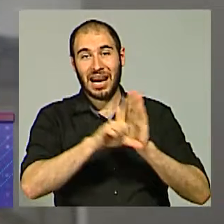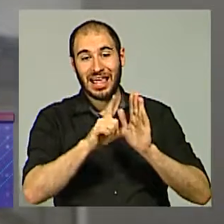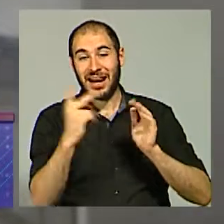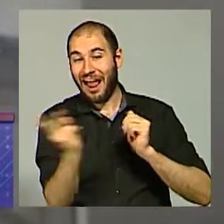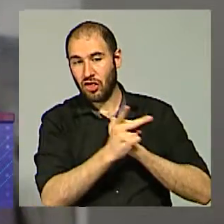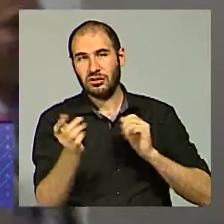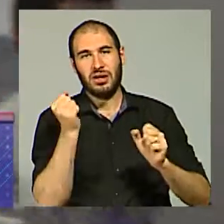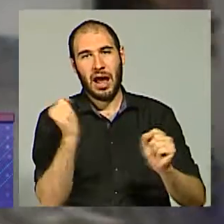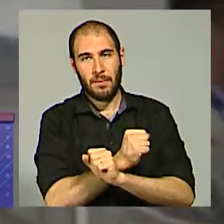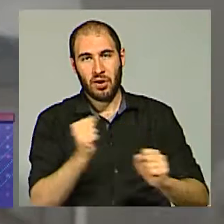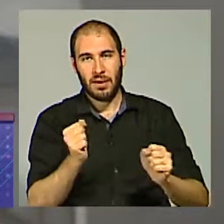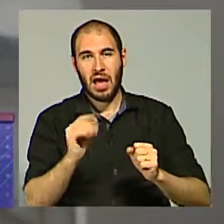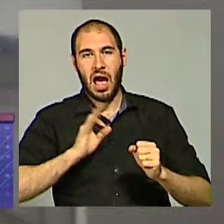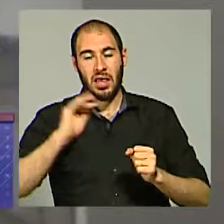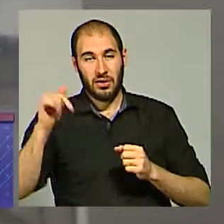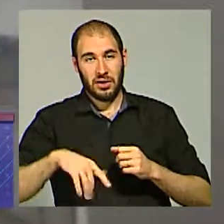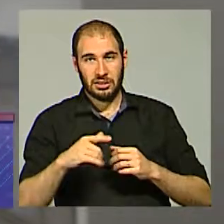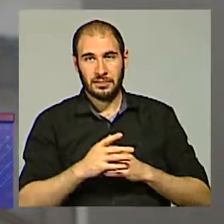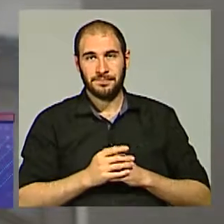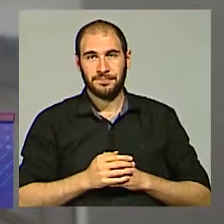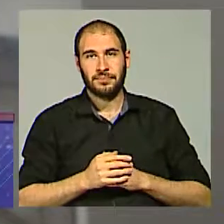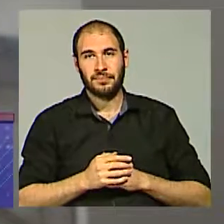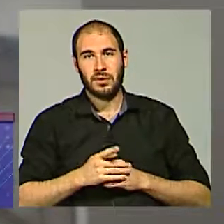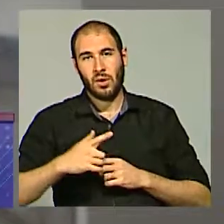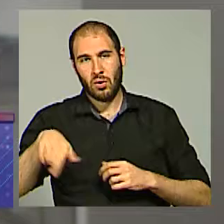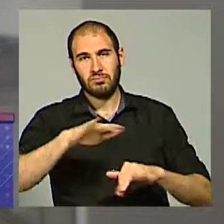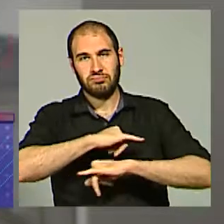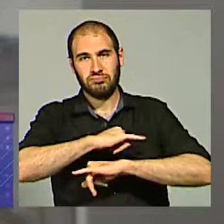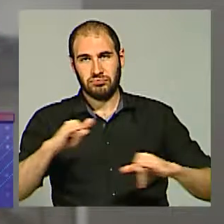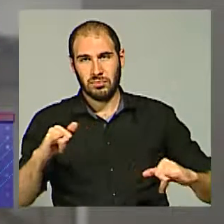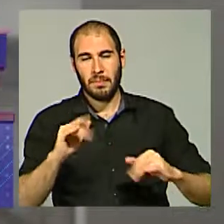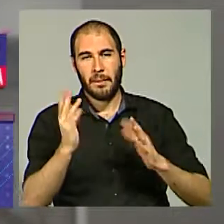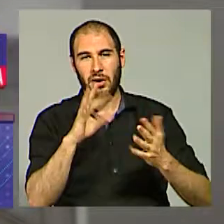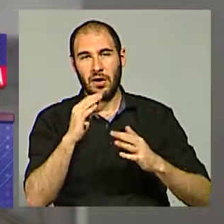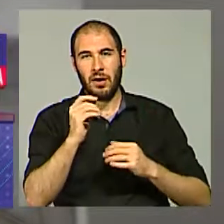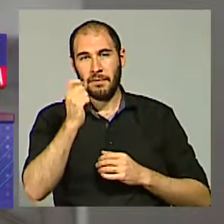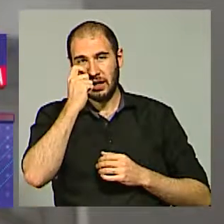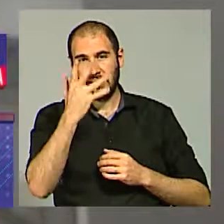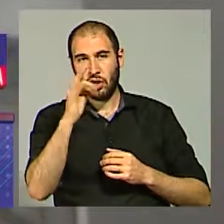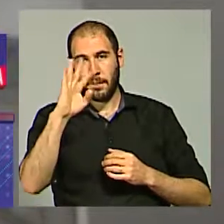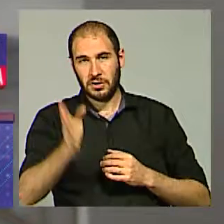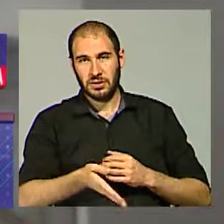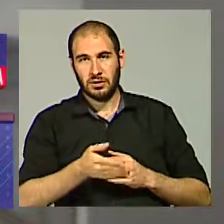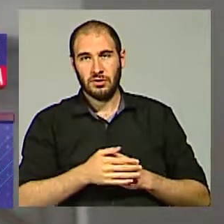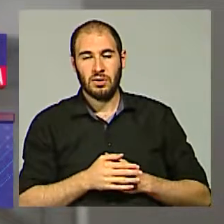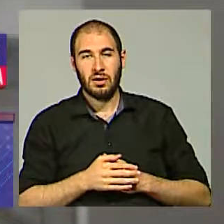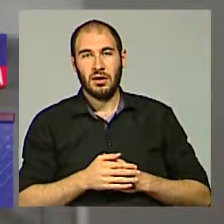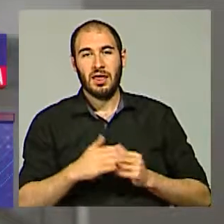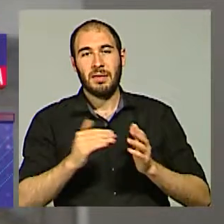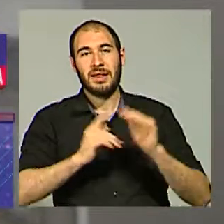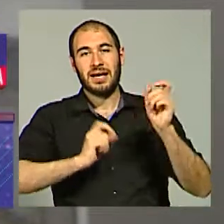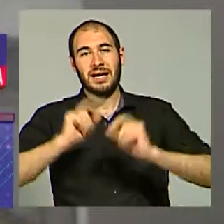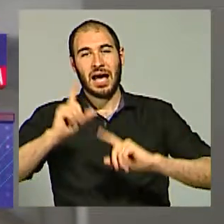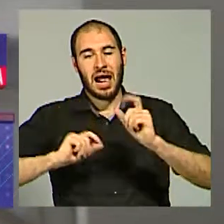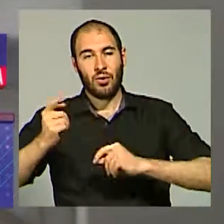y el porcentaje de este año bueno ustedes lo han informado va a estar en el orden del 25 por ciento según los cálculos